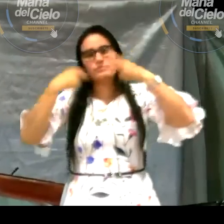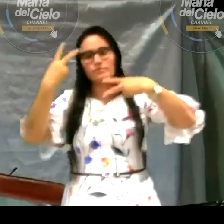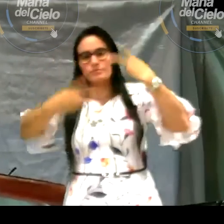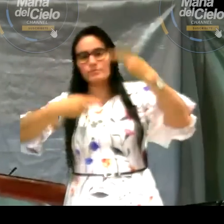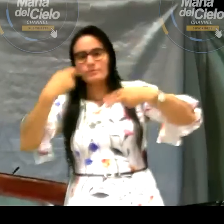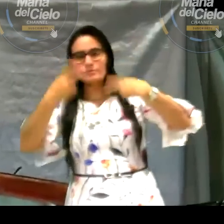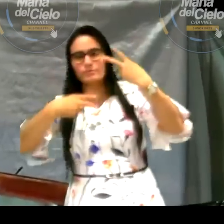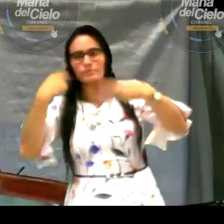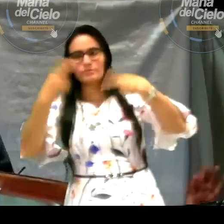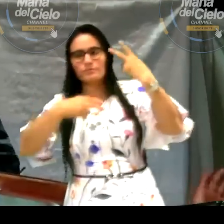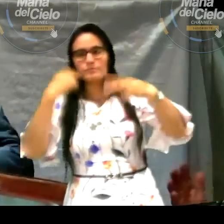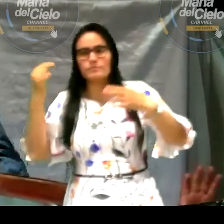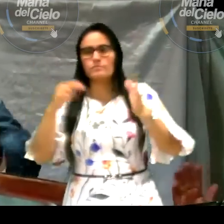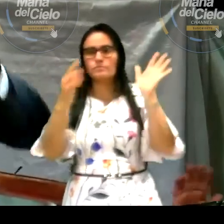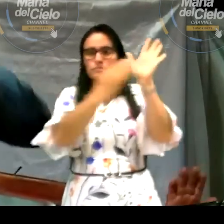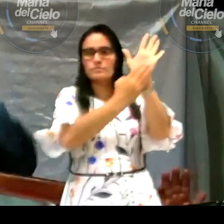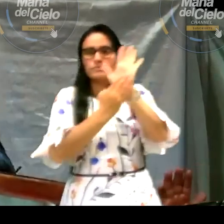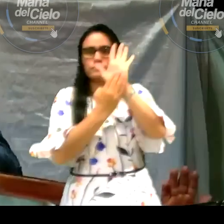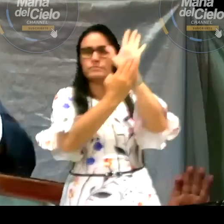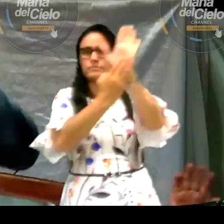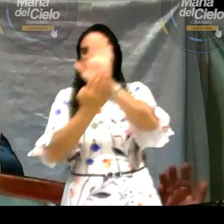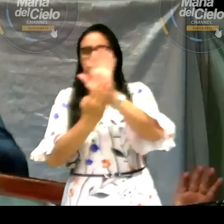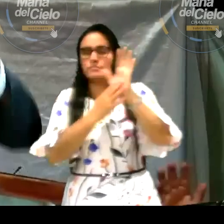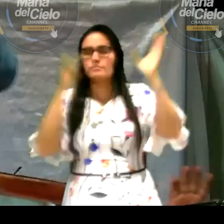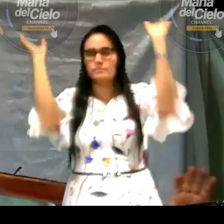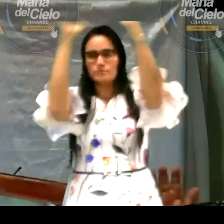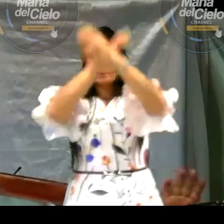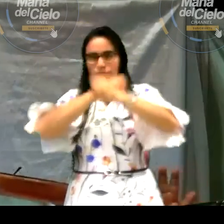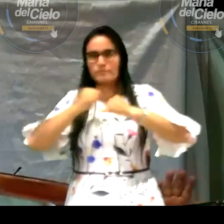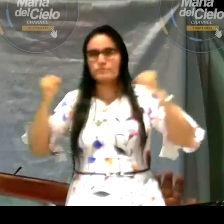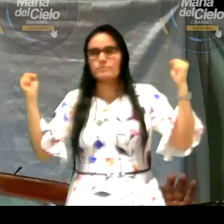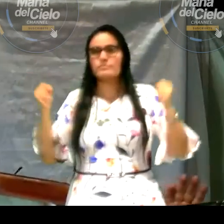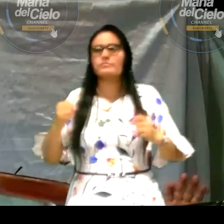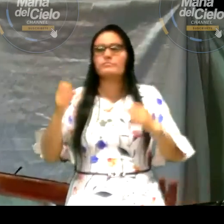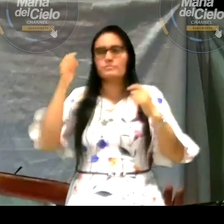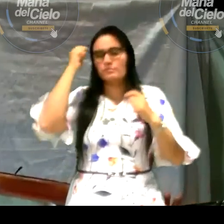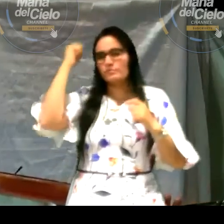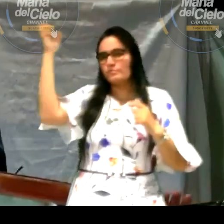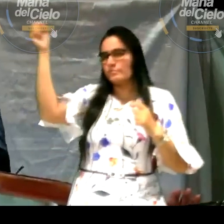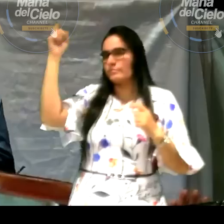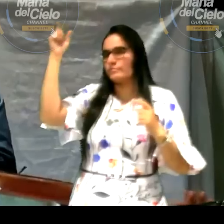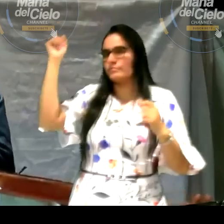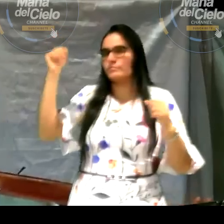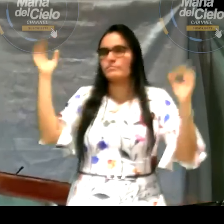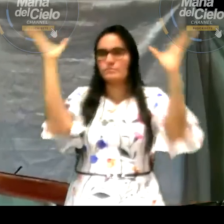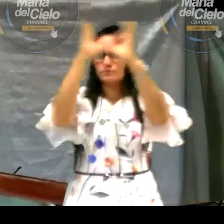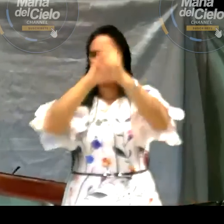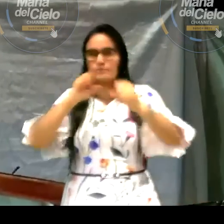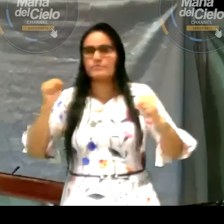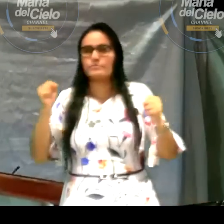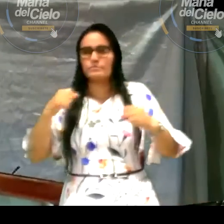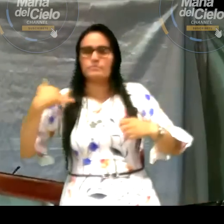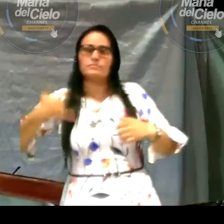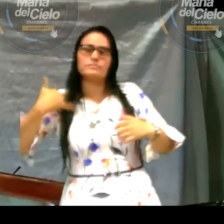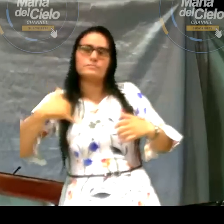a respaldar esta noche. Alguien que lo crea, que diga amén. La muchacha quedó embarazada.